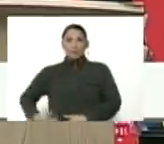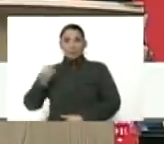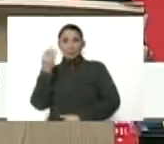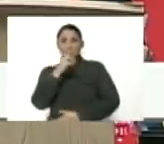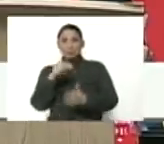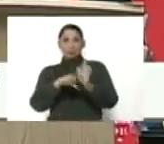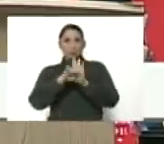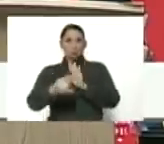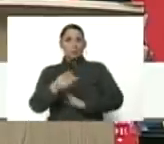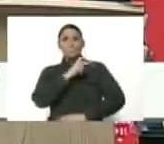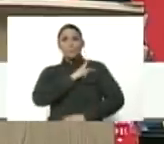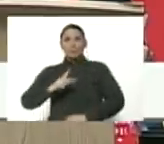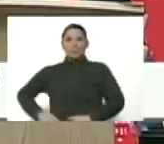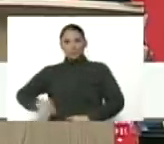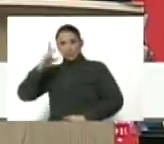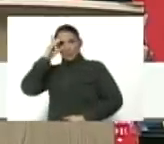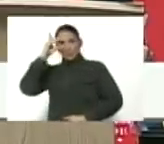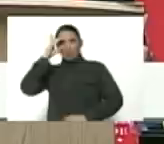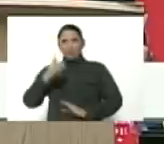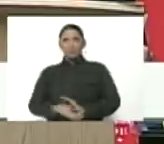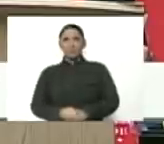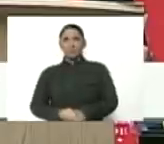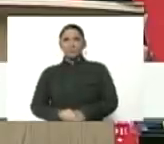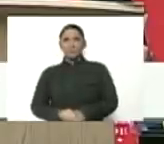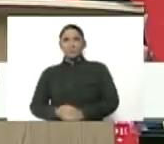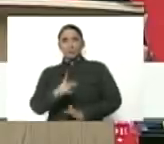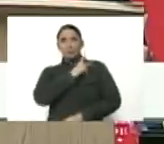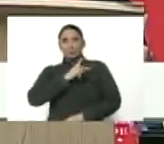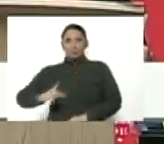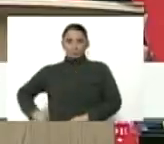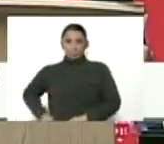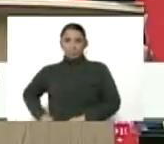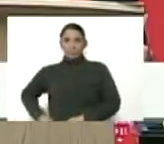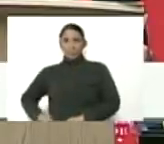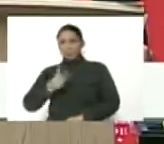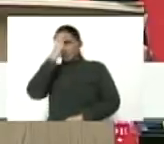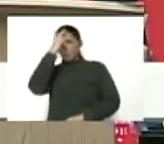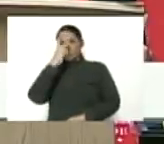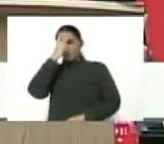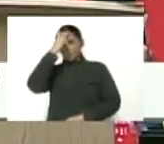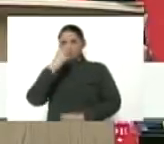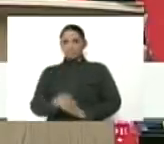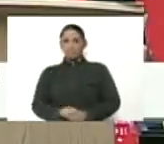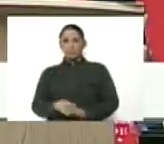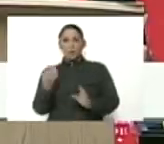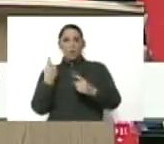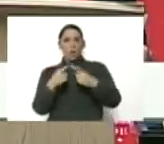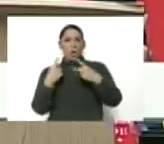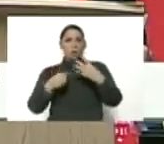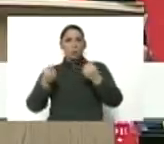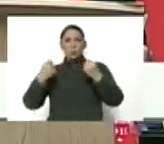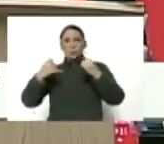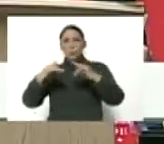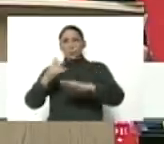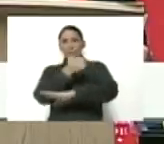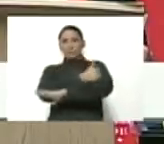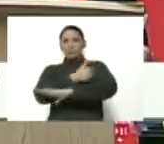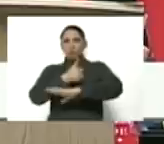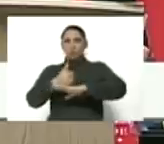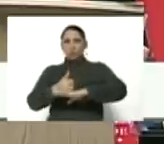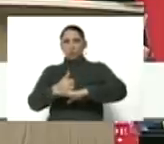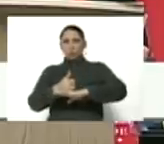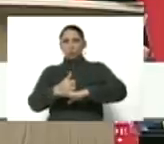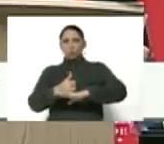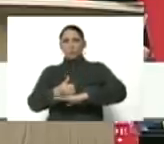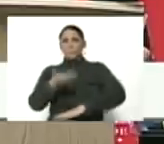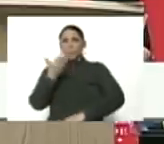de la vicepresidenta, Delcy Rodríguez, del vicepresidente Tarek El Aissami y otros números de funcionarios y cuadros de la